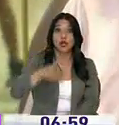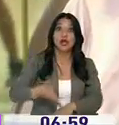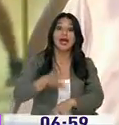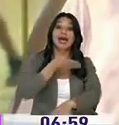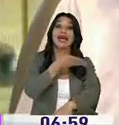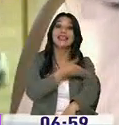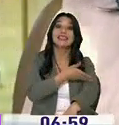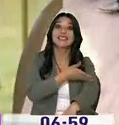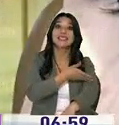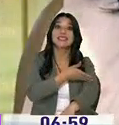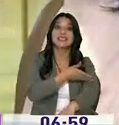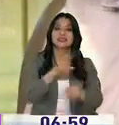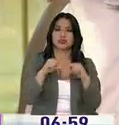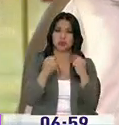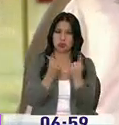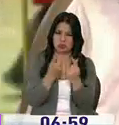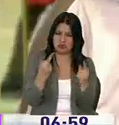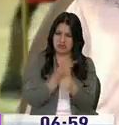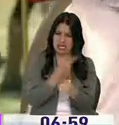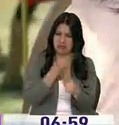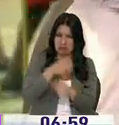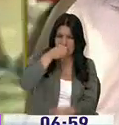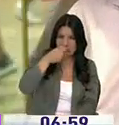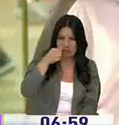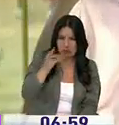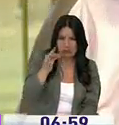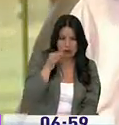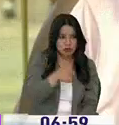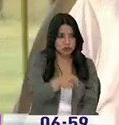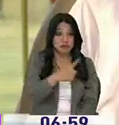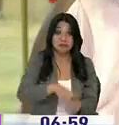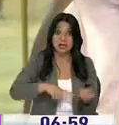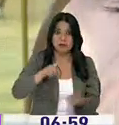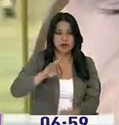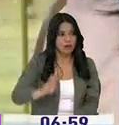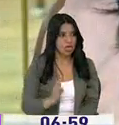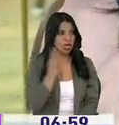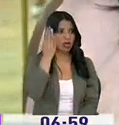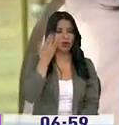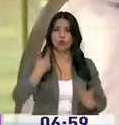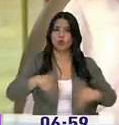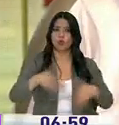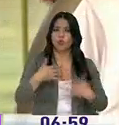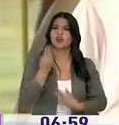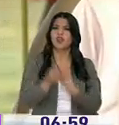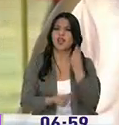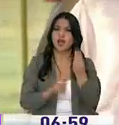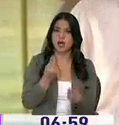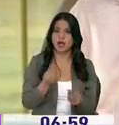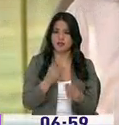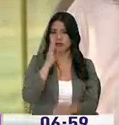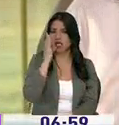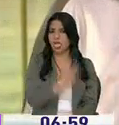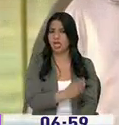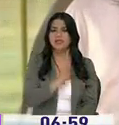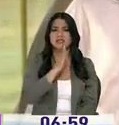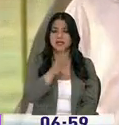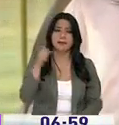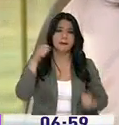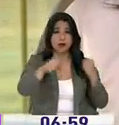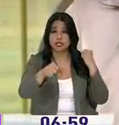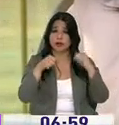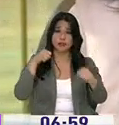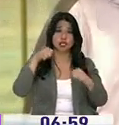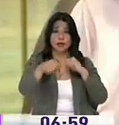en pandillas y todo eso. A mi hermano le cambió bastante. Como que solo se dedicó a boxear.